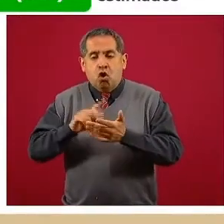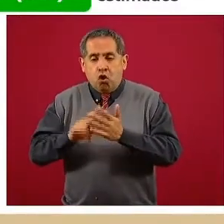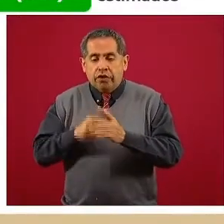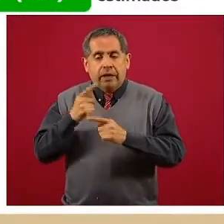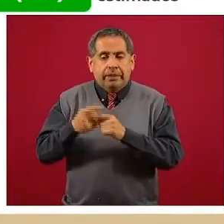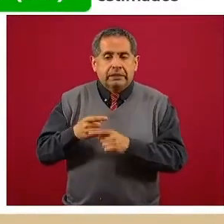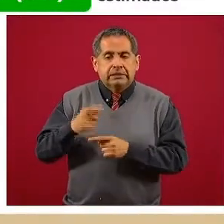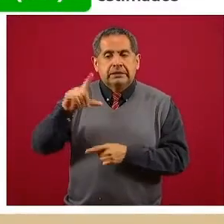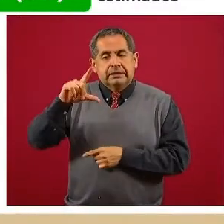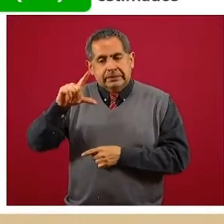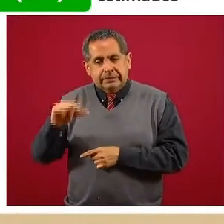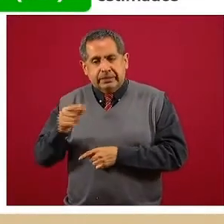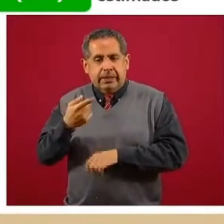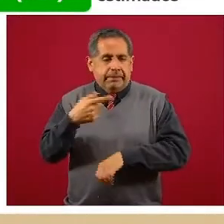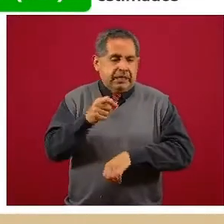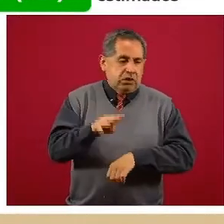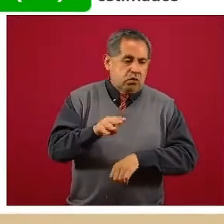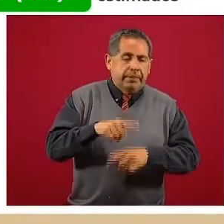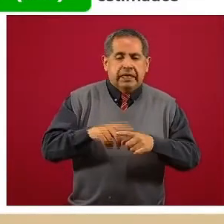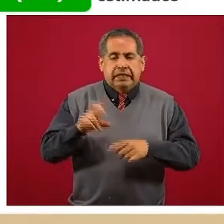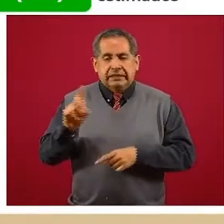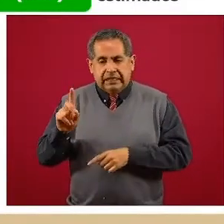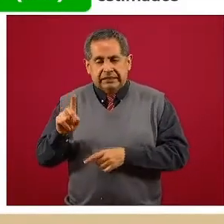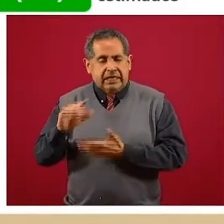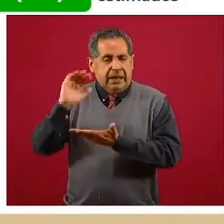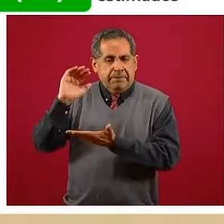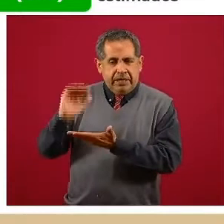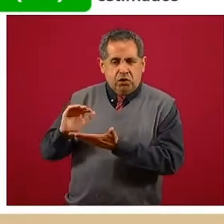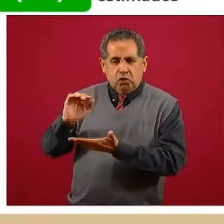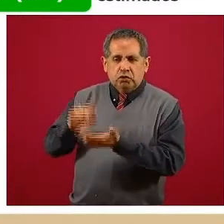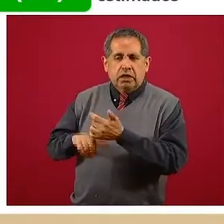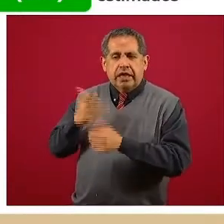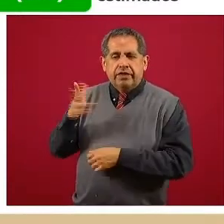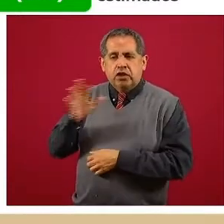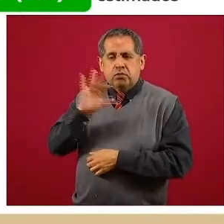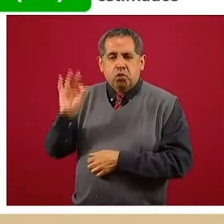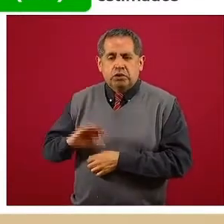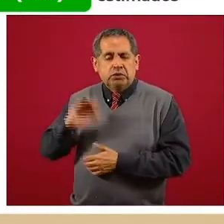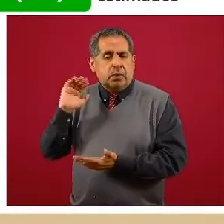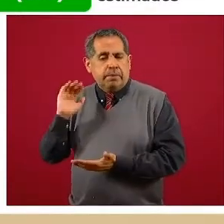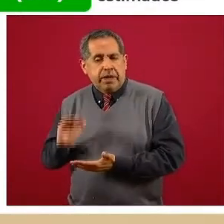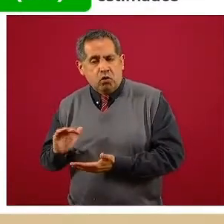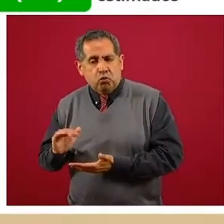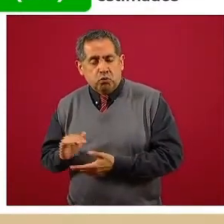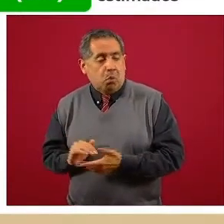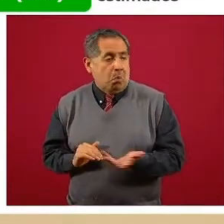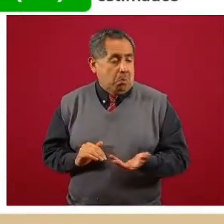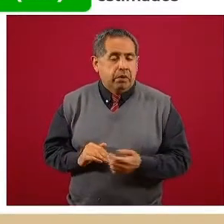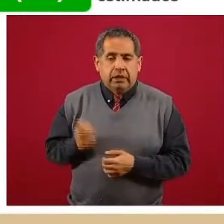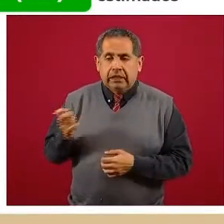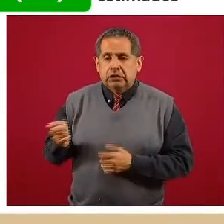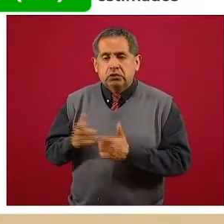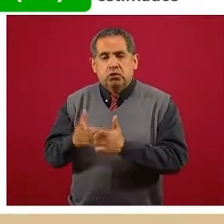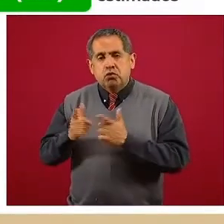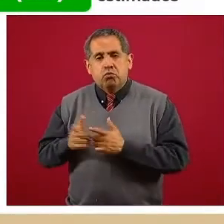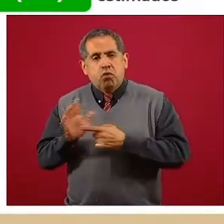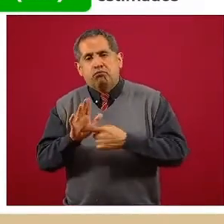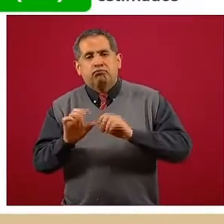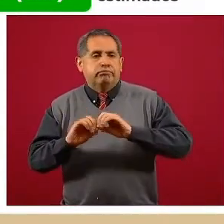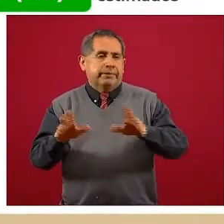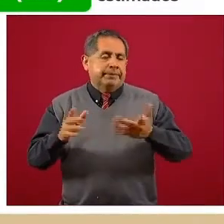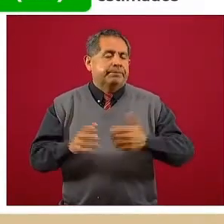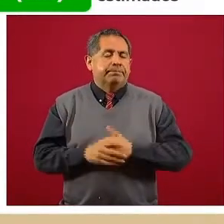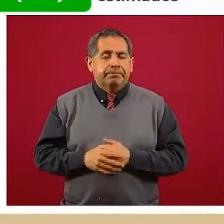una caída entre la 29 y la 30 que es del menos 10%. Por eso también está en este grupo. El porcentaje